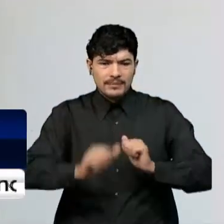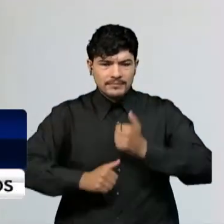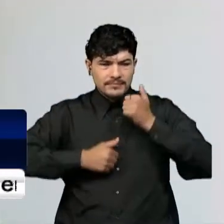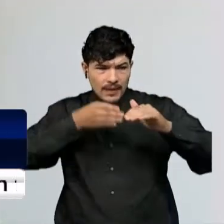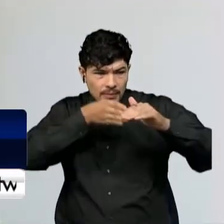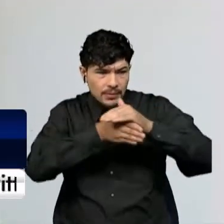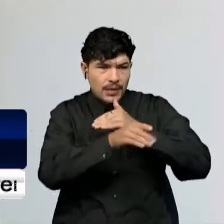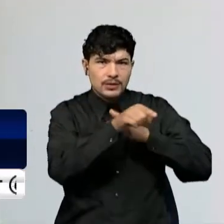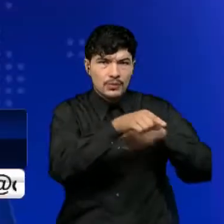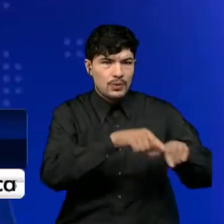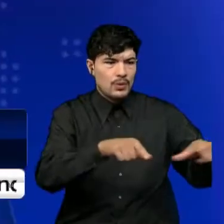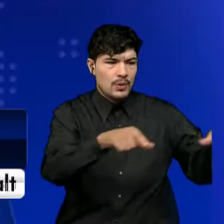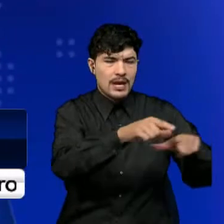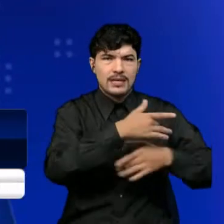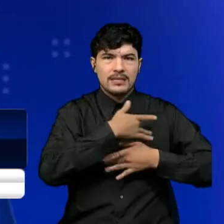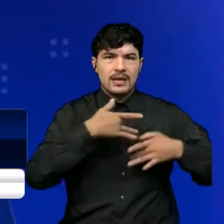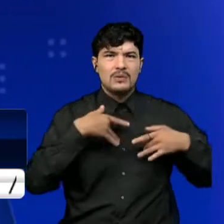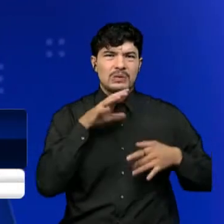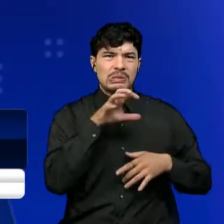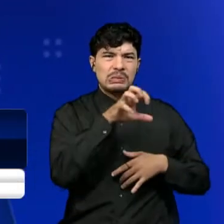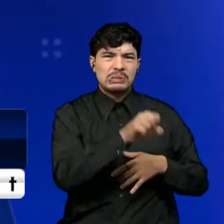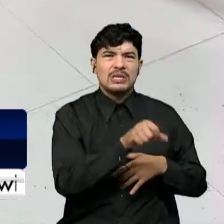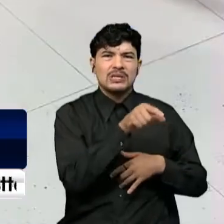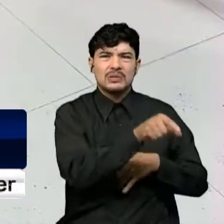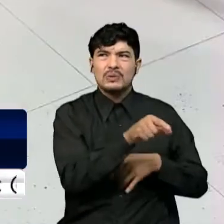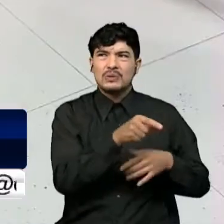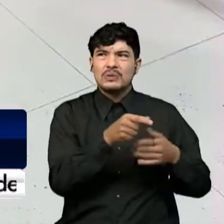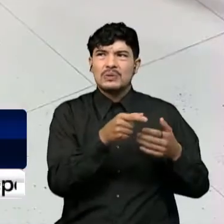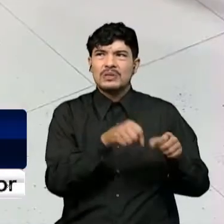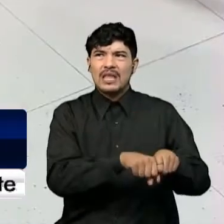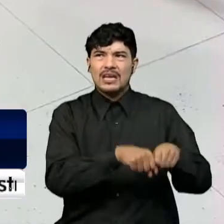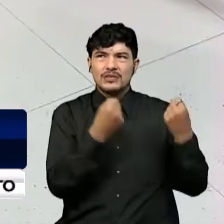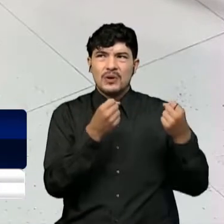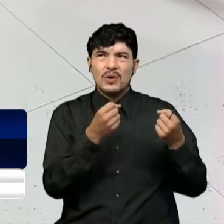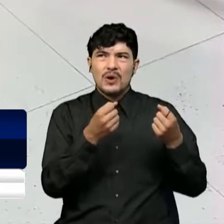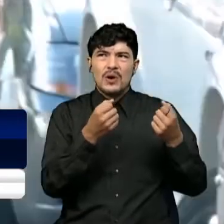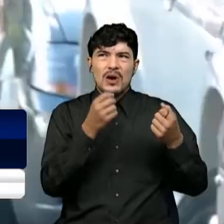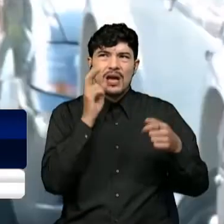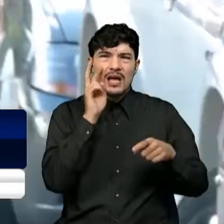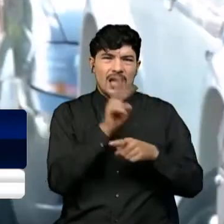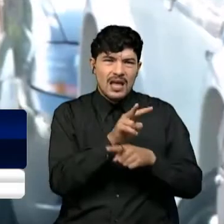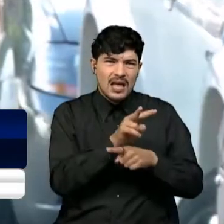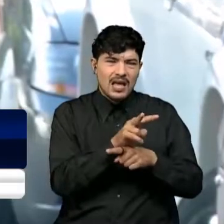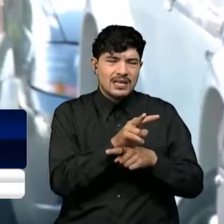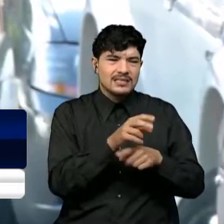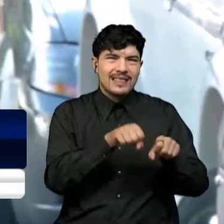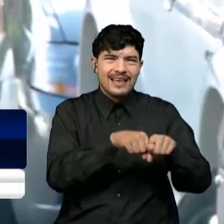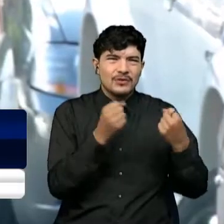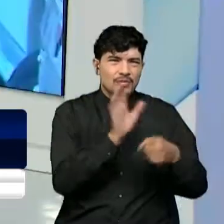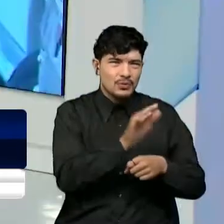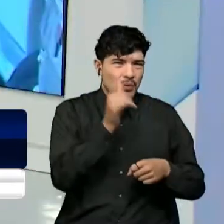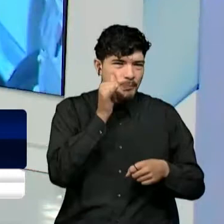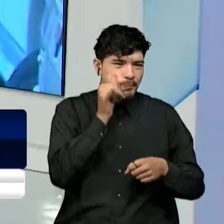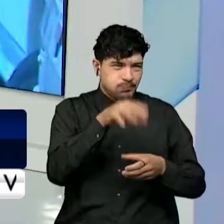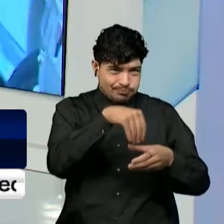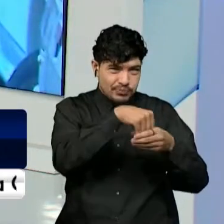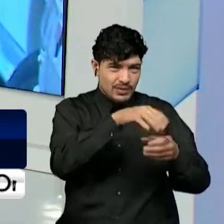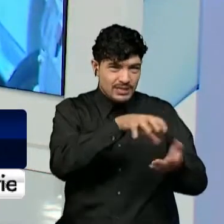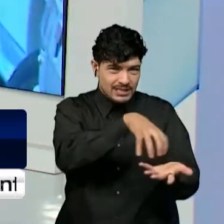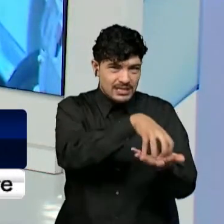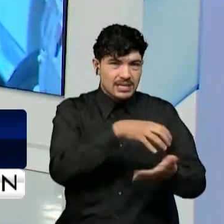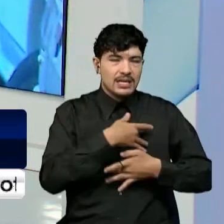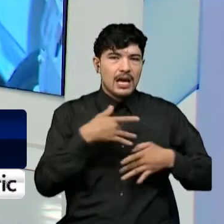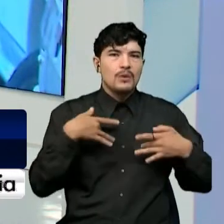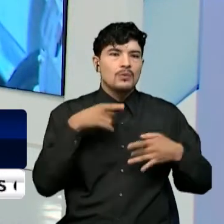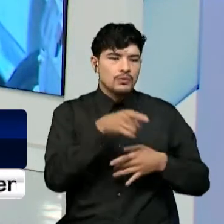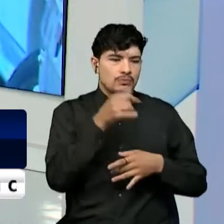de salud en el cual se deterioró el sistema de videovigilancia y se afectaron algunos biológicos en el lugar es toda la información de lo que ocurre con el